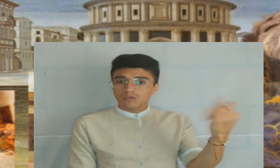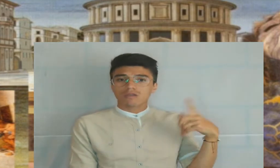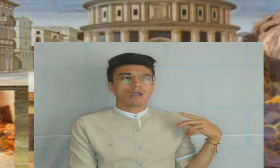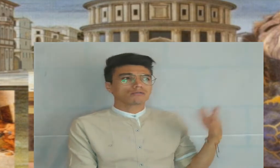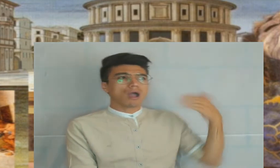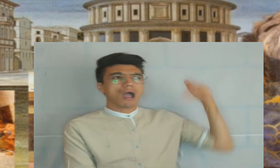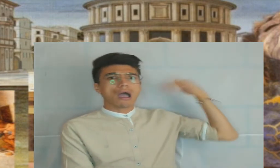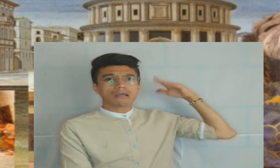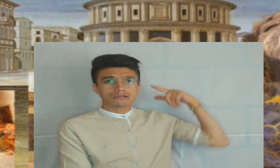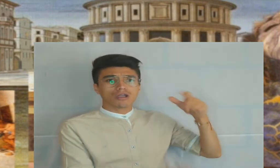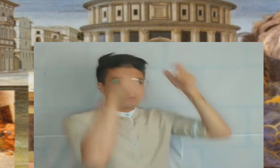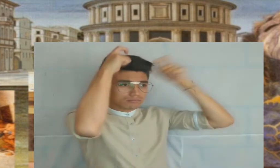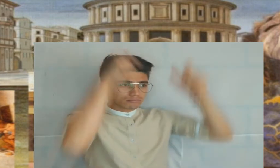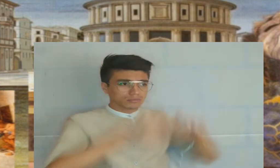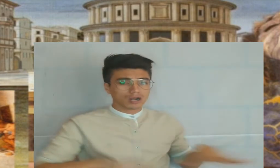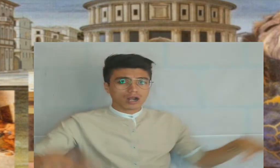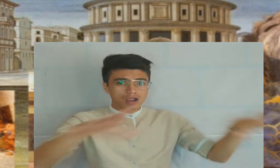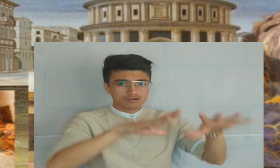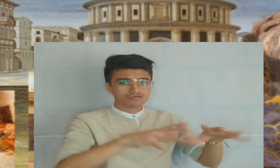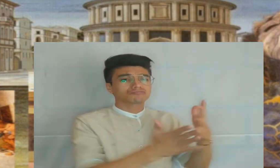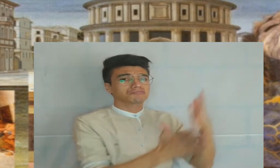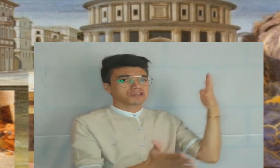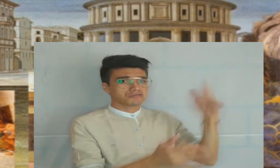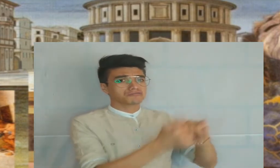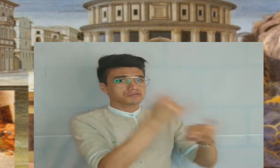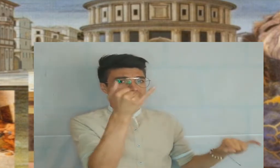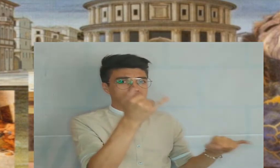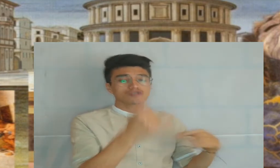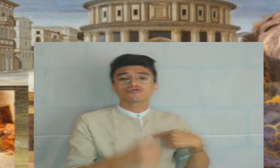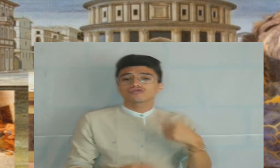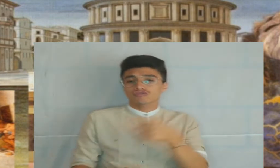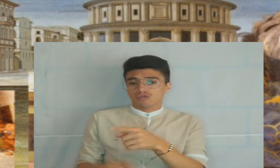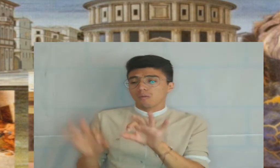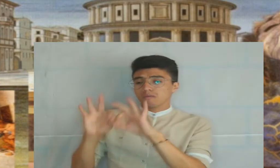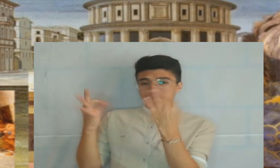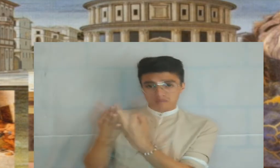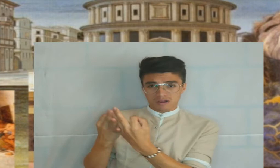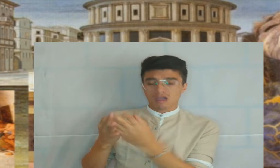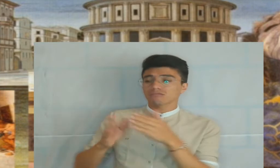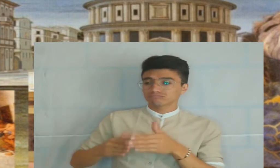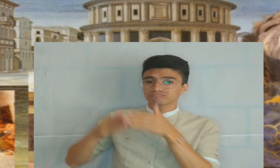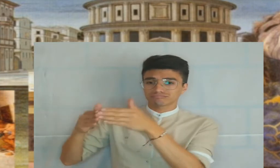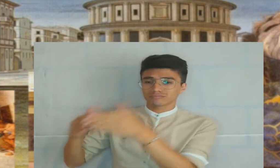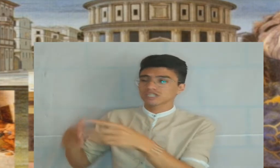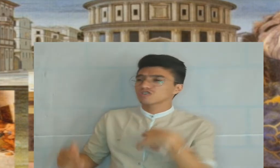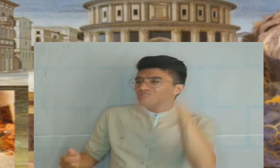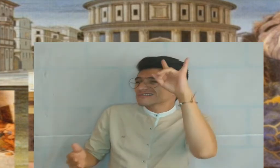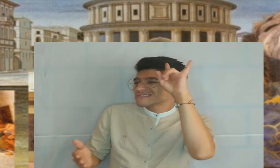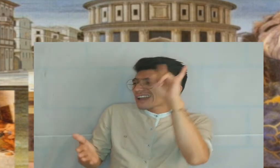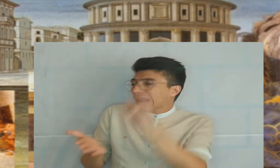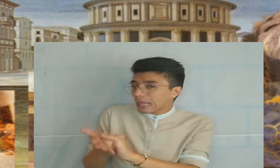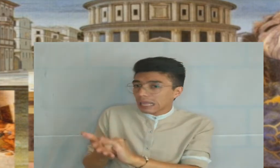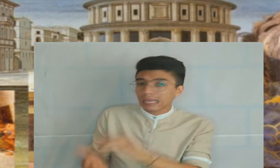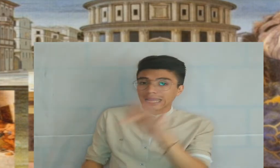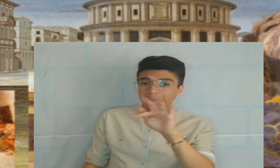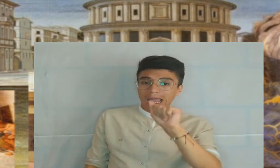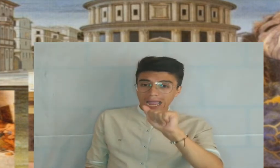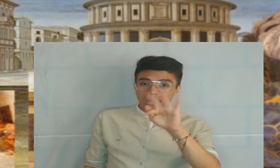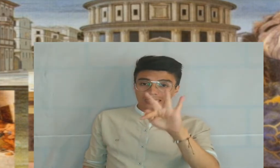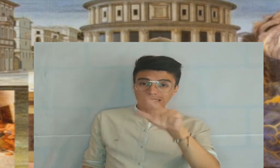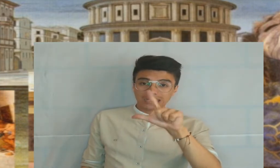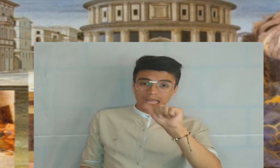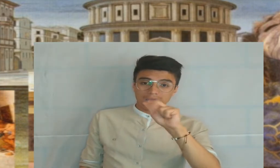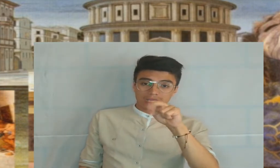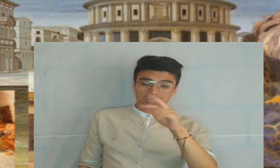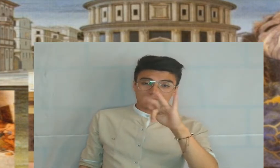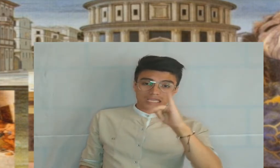reinos prósperos y autónomos. Yo me había criado en una familia de navegantes y siempre pensé que el Atlántico no debía ser el fin del